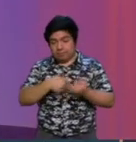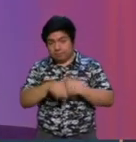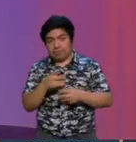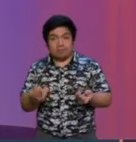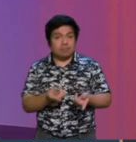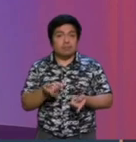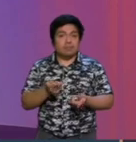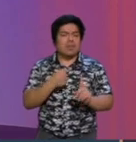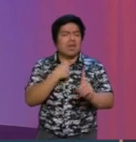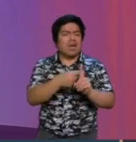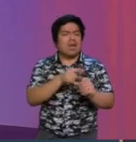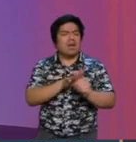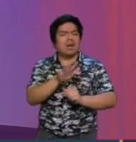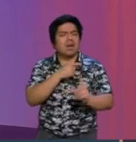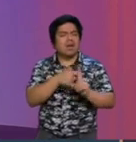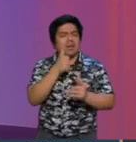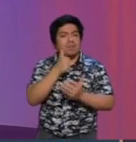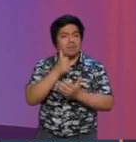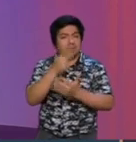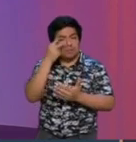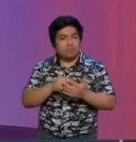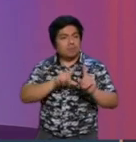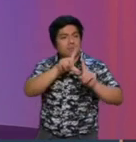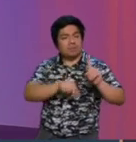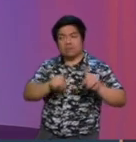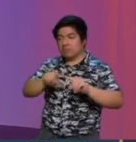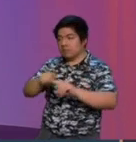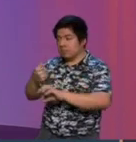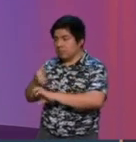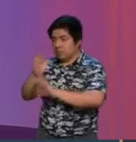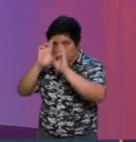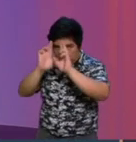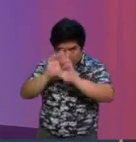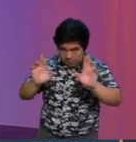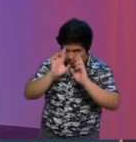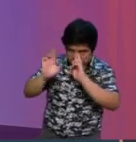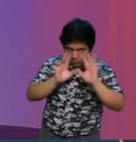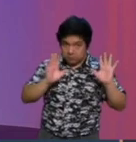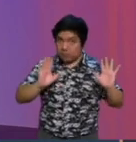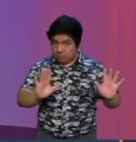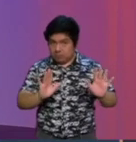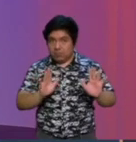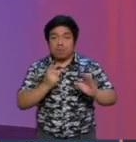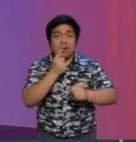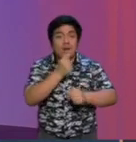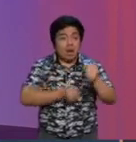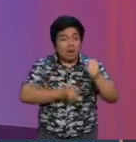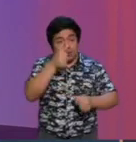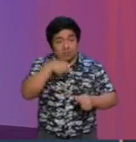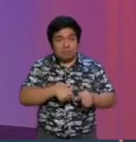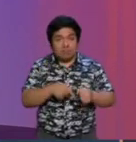preguntas, la principal ventaja que tiene esta ciudad sobre el resto de entidades, lo digo con mucho respeto al resto de estados, pero la principal ventaja es